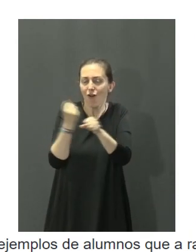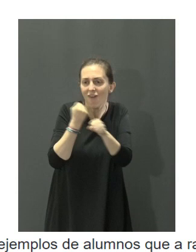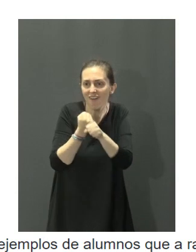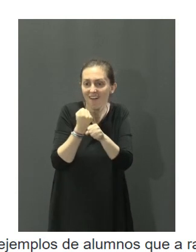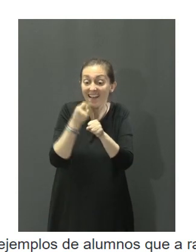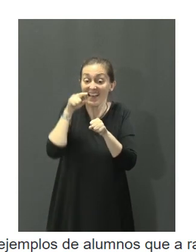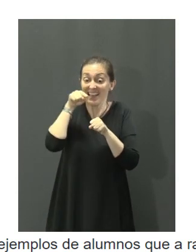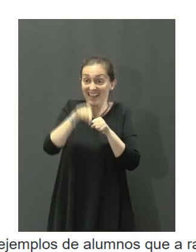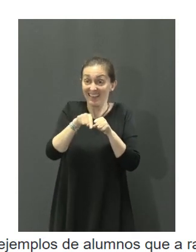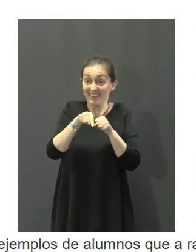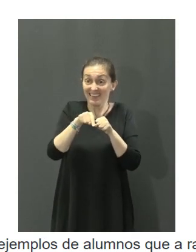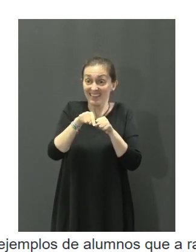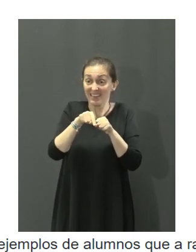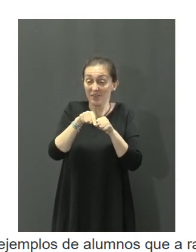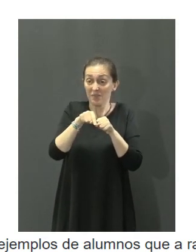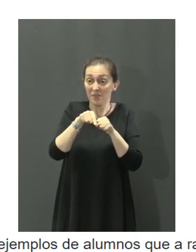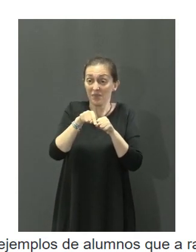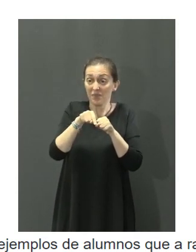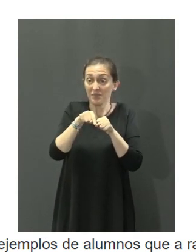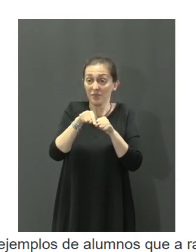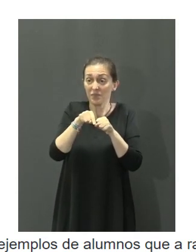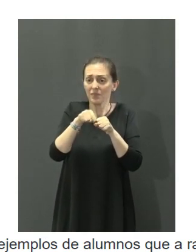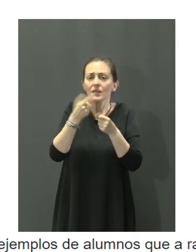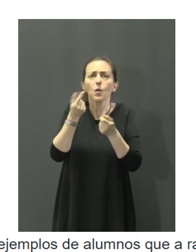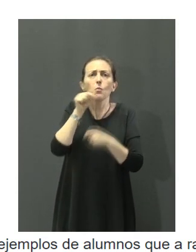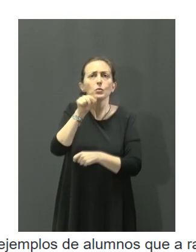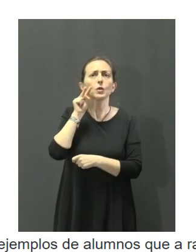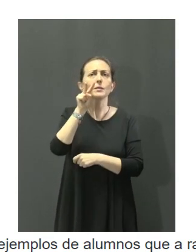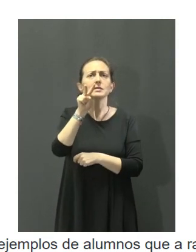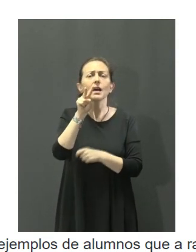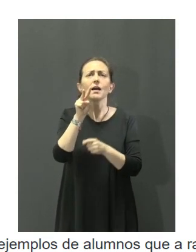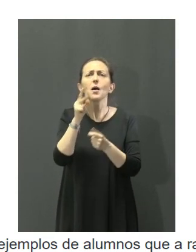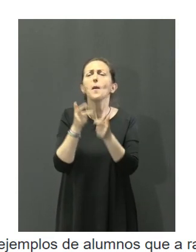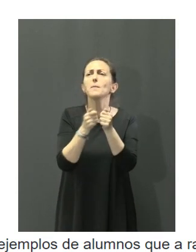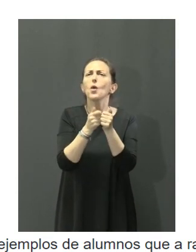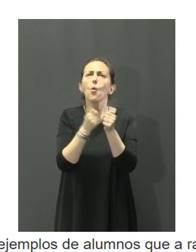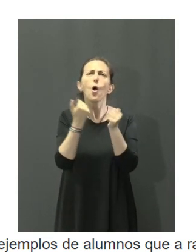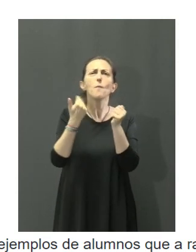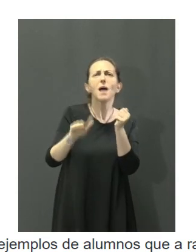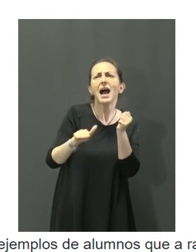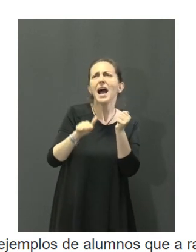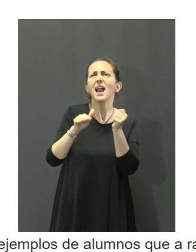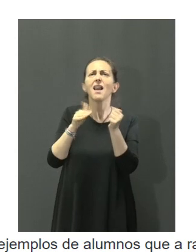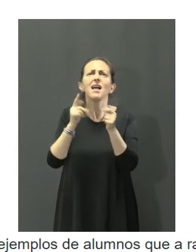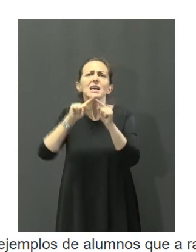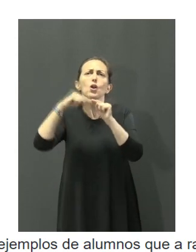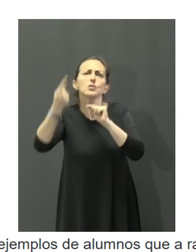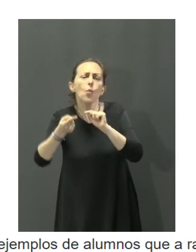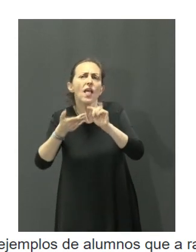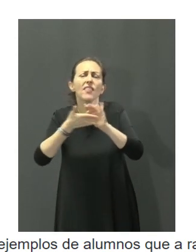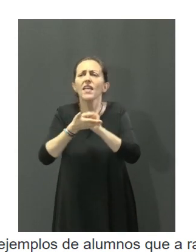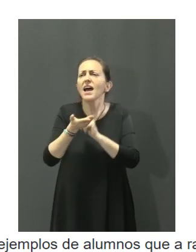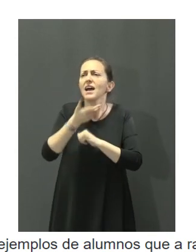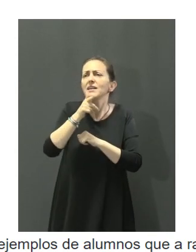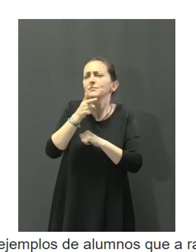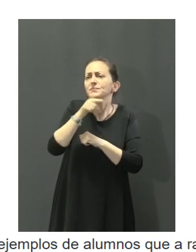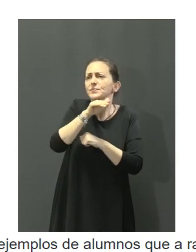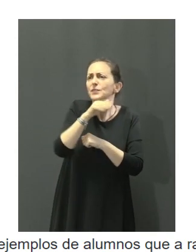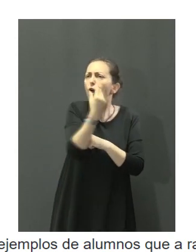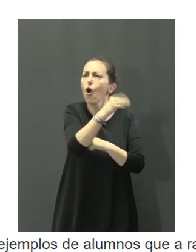con esa perspectiva de no, los videojuegos son malos, los videojuegos provocan que los